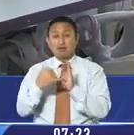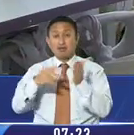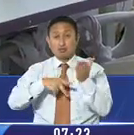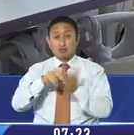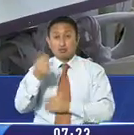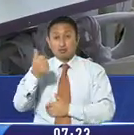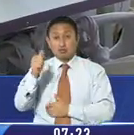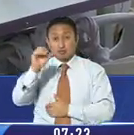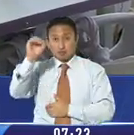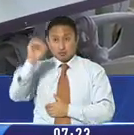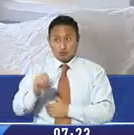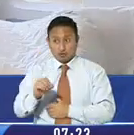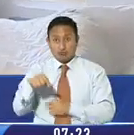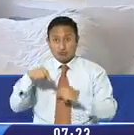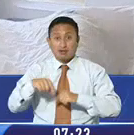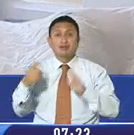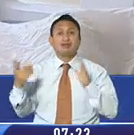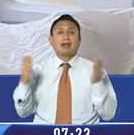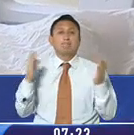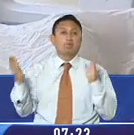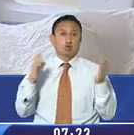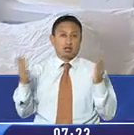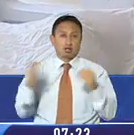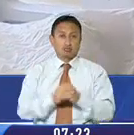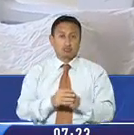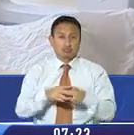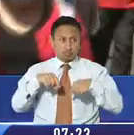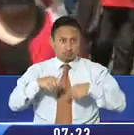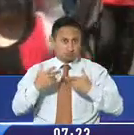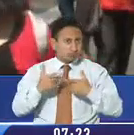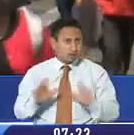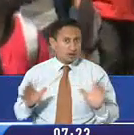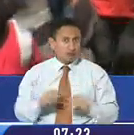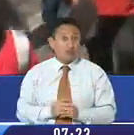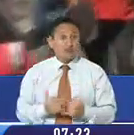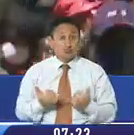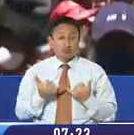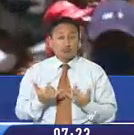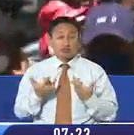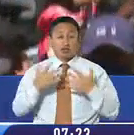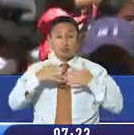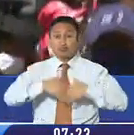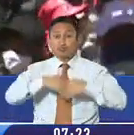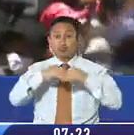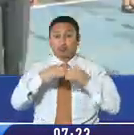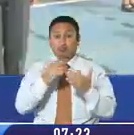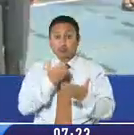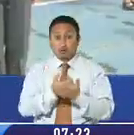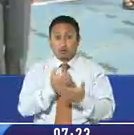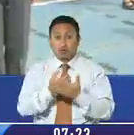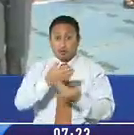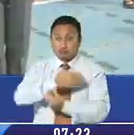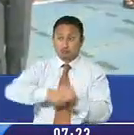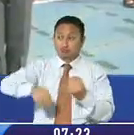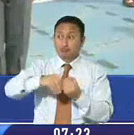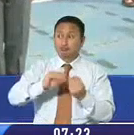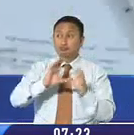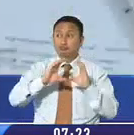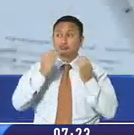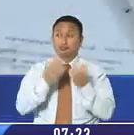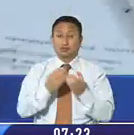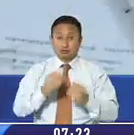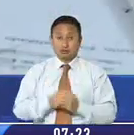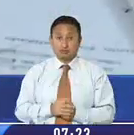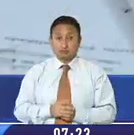pandemia fueron medidas temporales que cumplieron su fin y en el marco de la reactivación económica y retorno presencial a clases debían